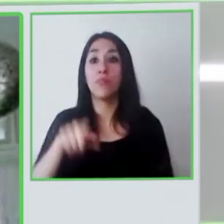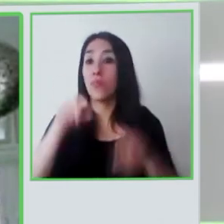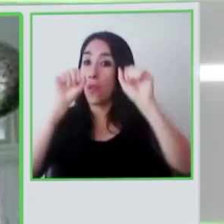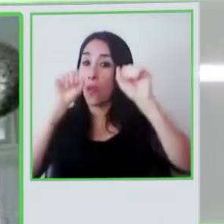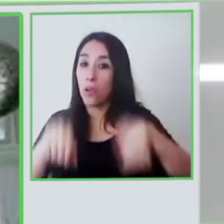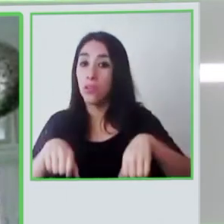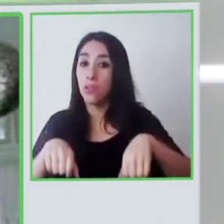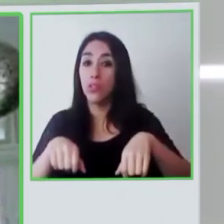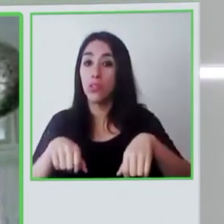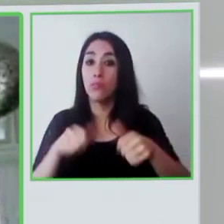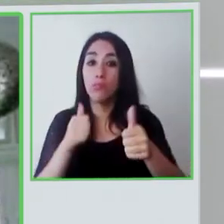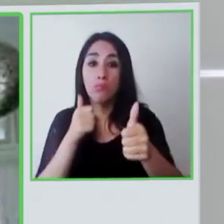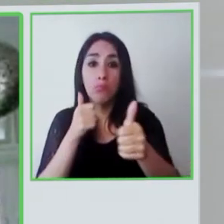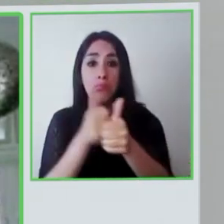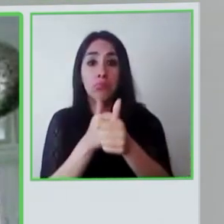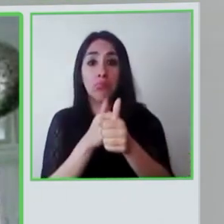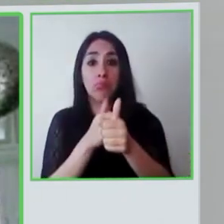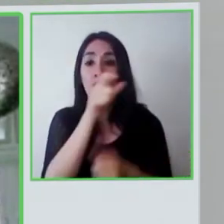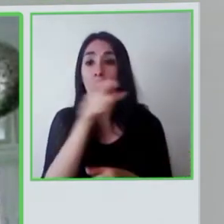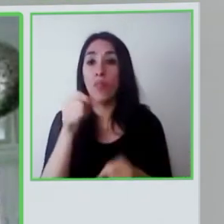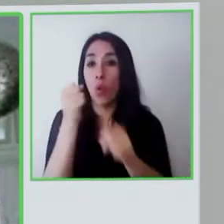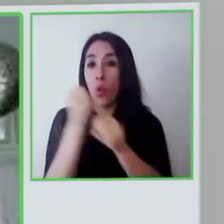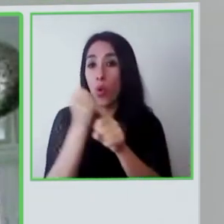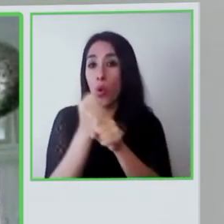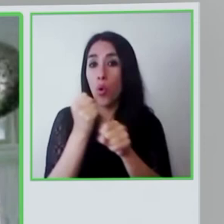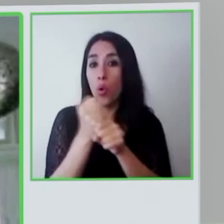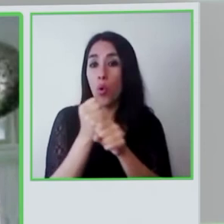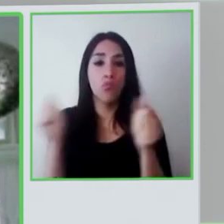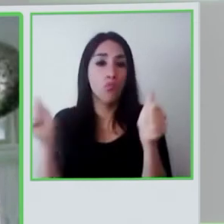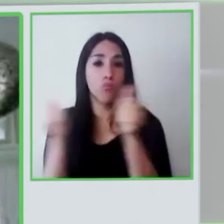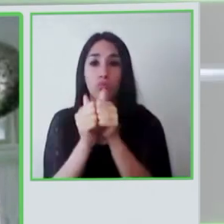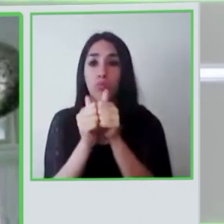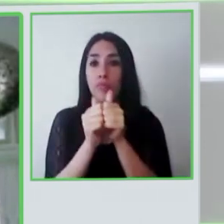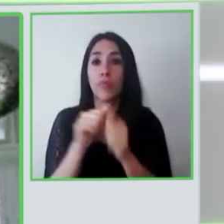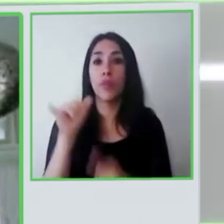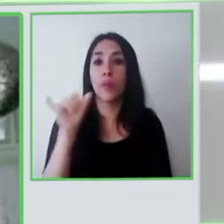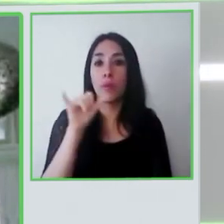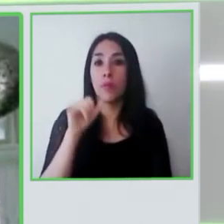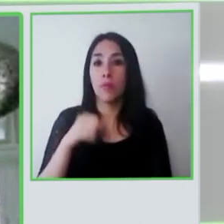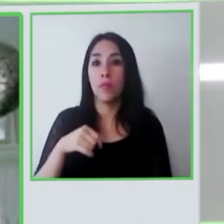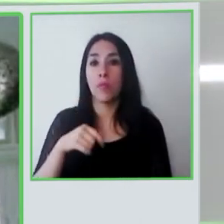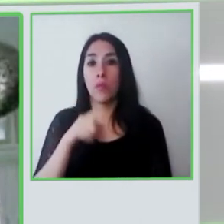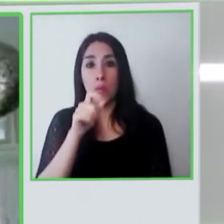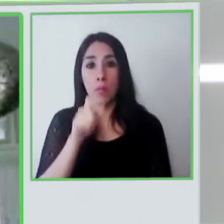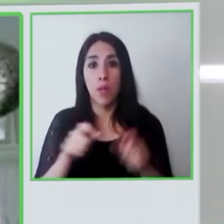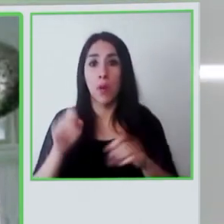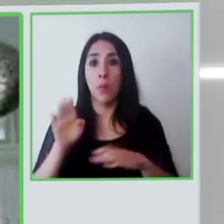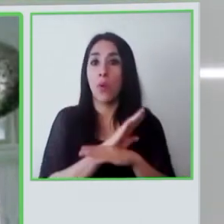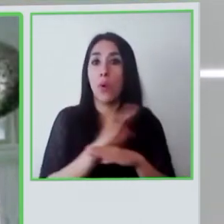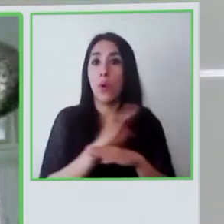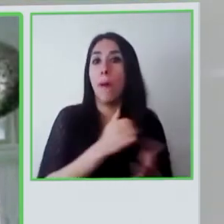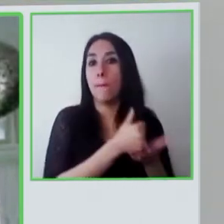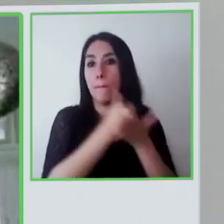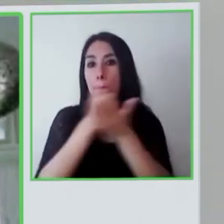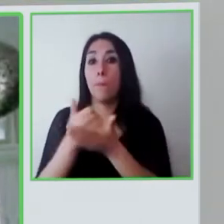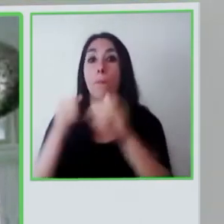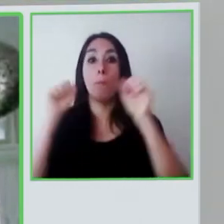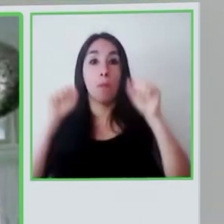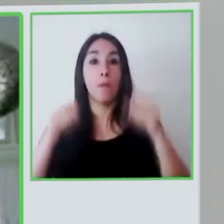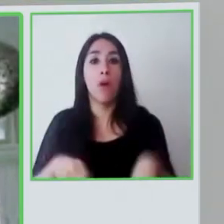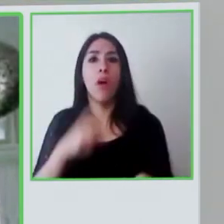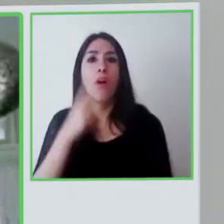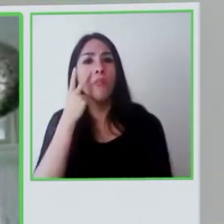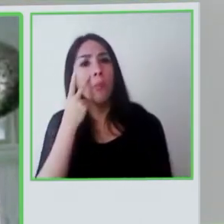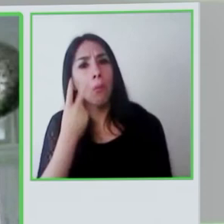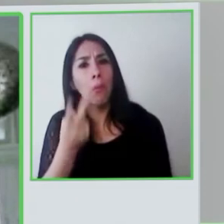con los recursos también de los empleados y que nos pueda ayudar a abordar las frustraciones y